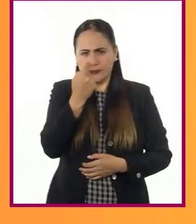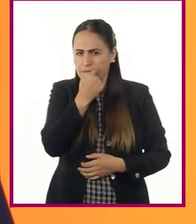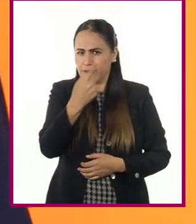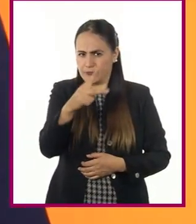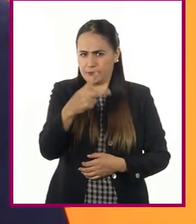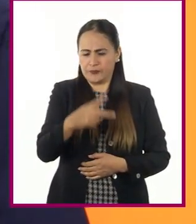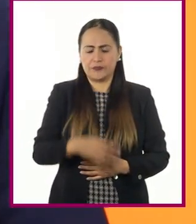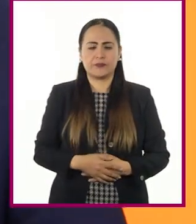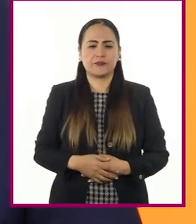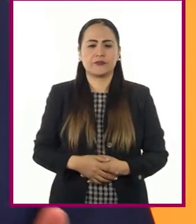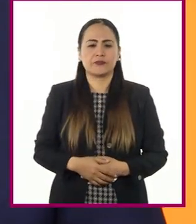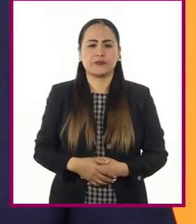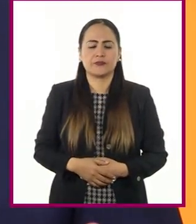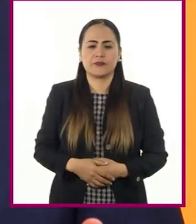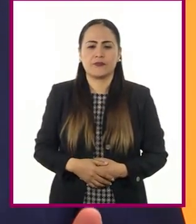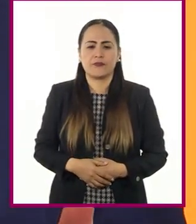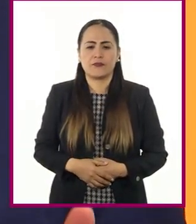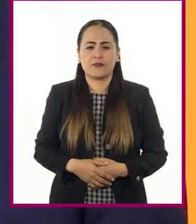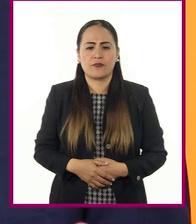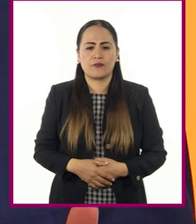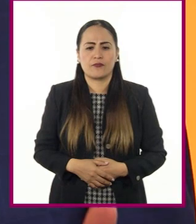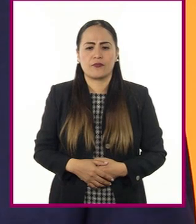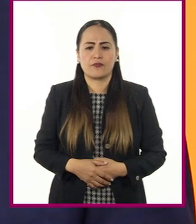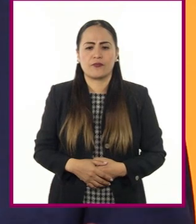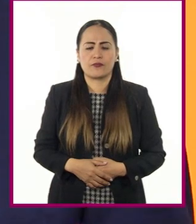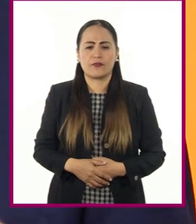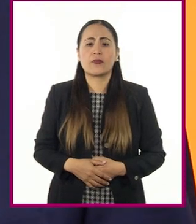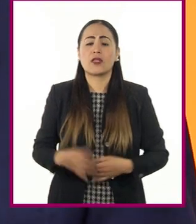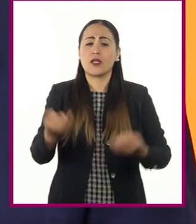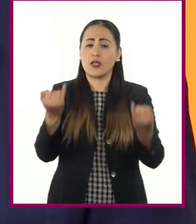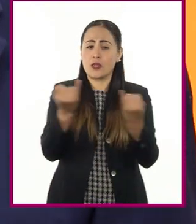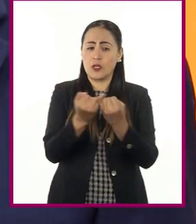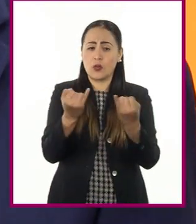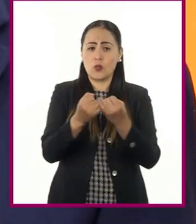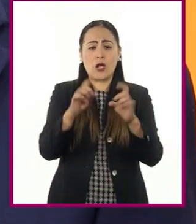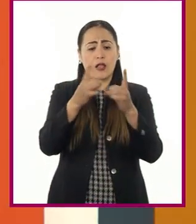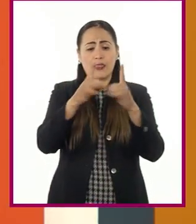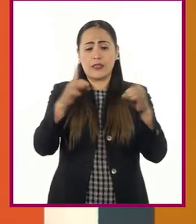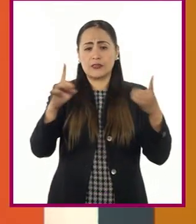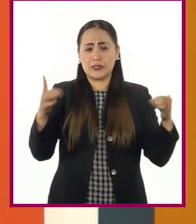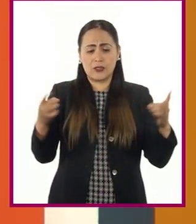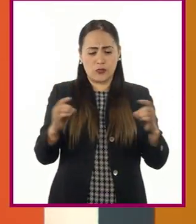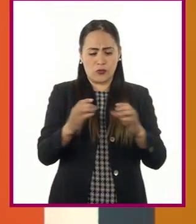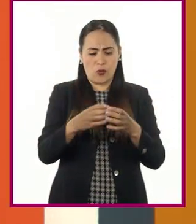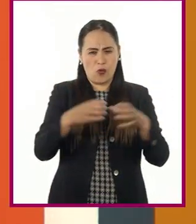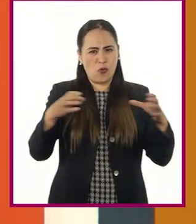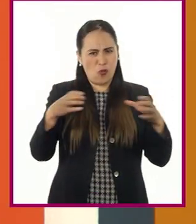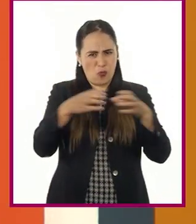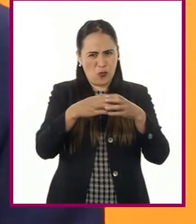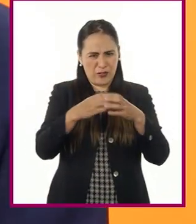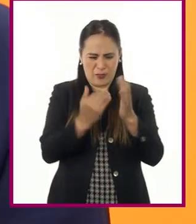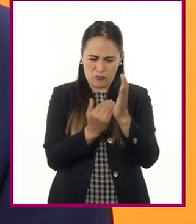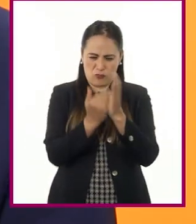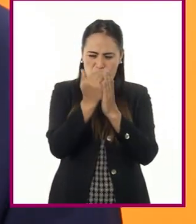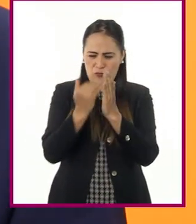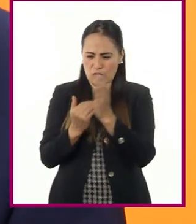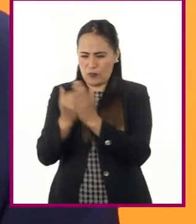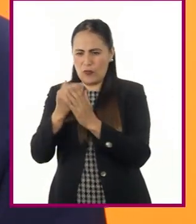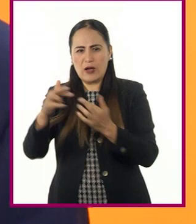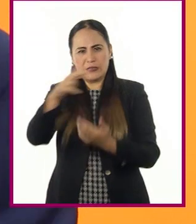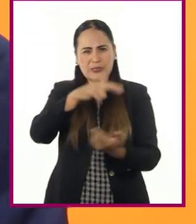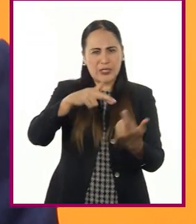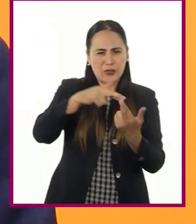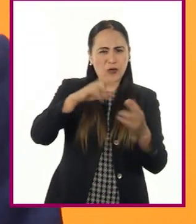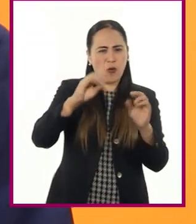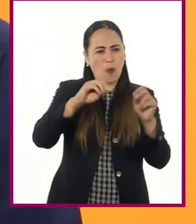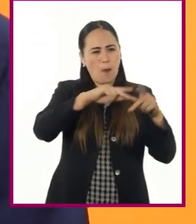Por otro, nos debemos también al desarrollo de nuestra comunidad, región y país, porque la